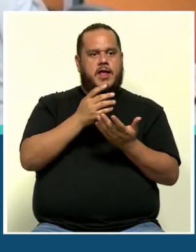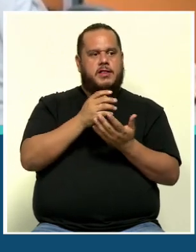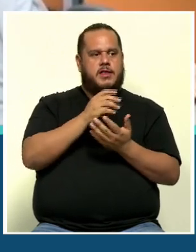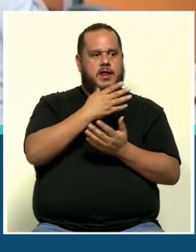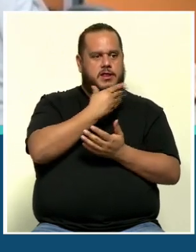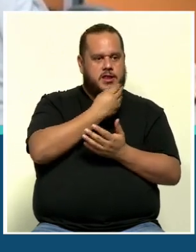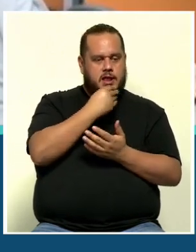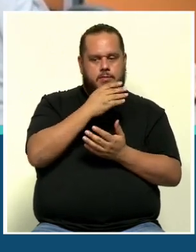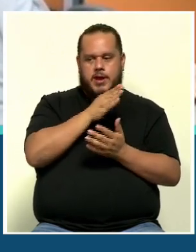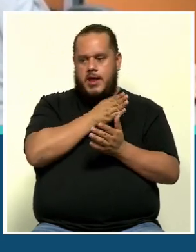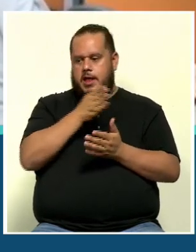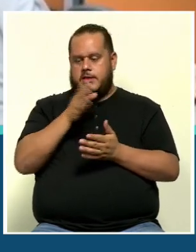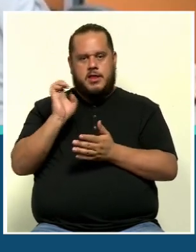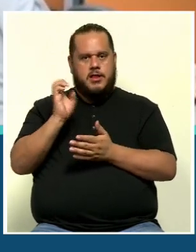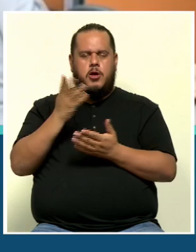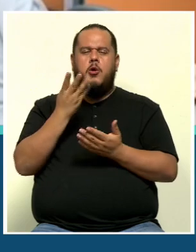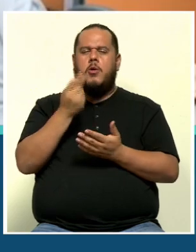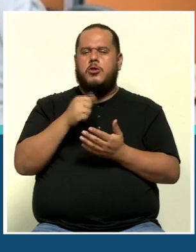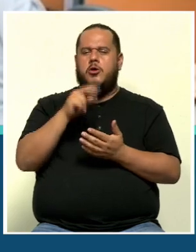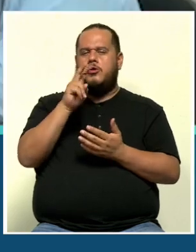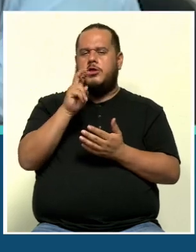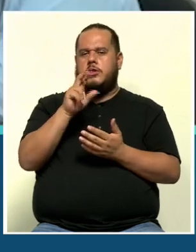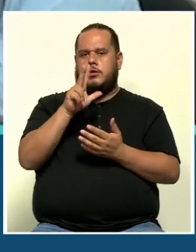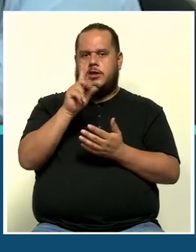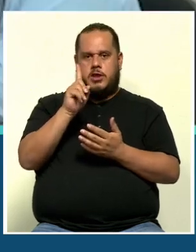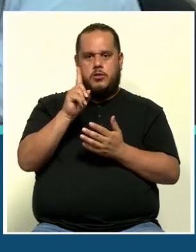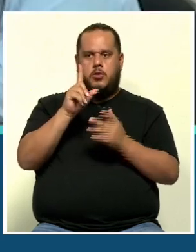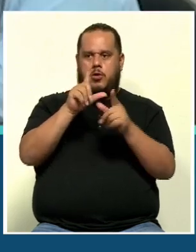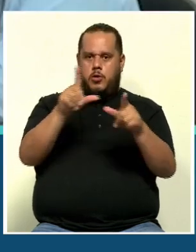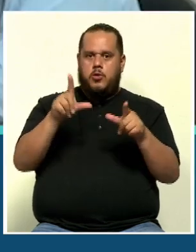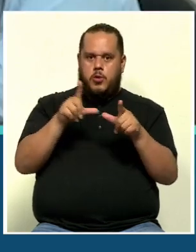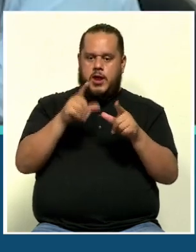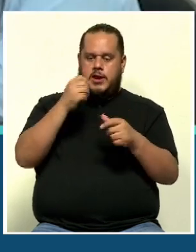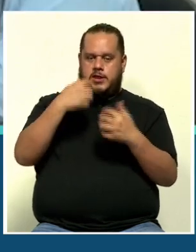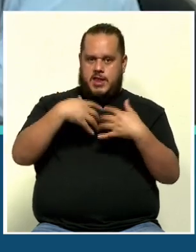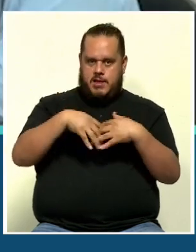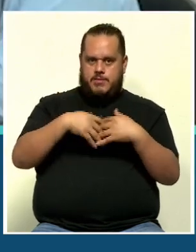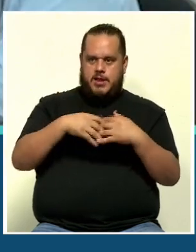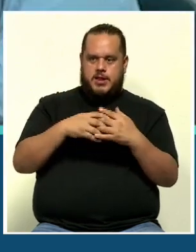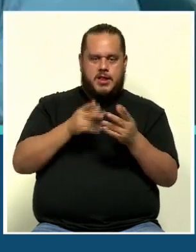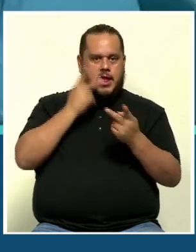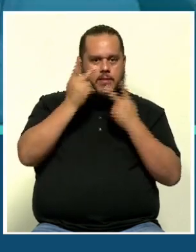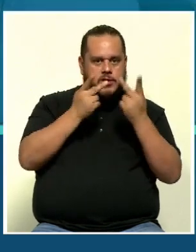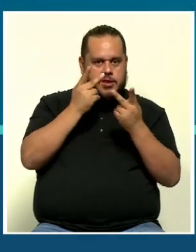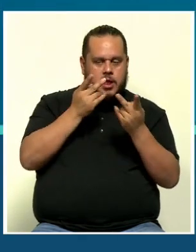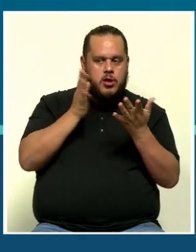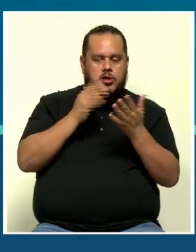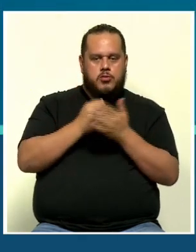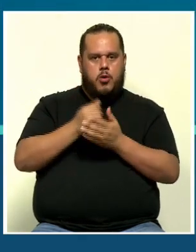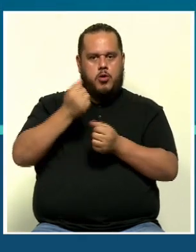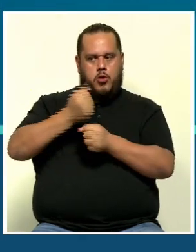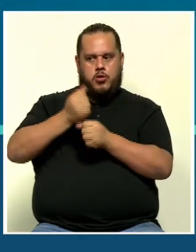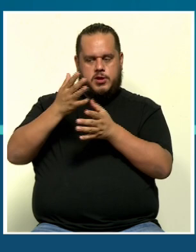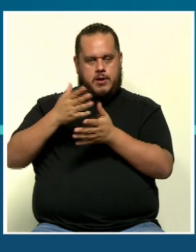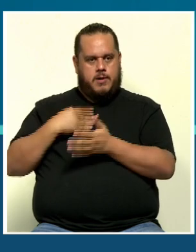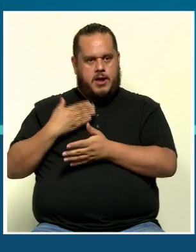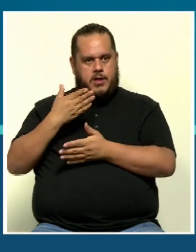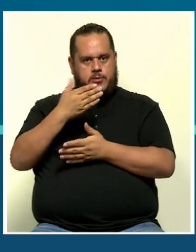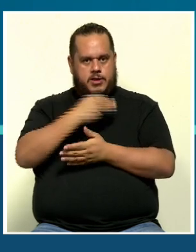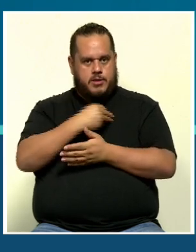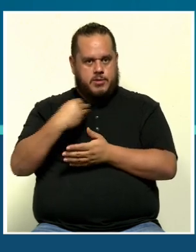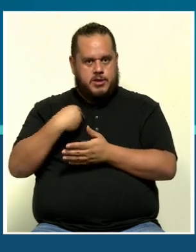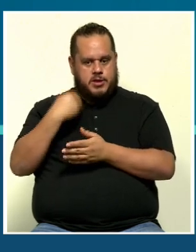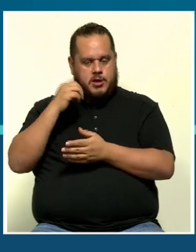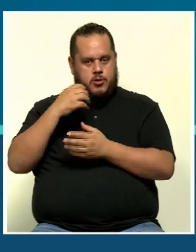cuales representan a 231 centros de trabajo visitados por los inspectores. Durante estas visitas fueron prevenidas